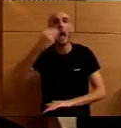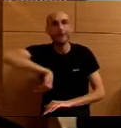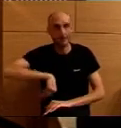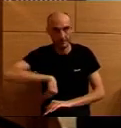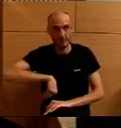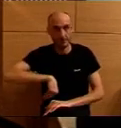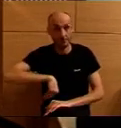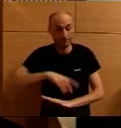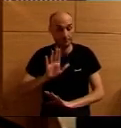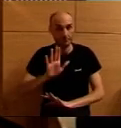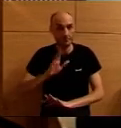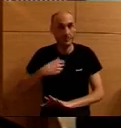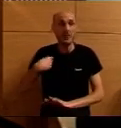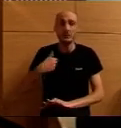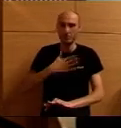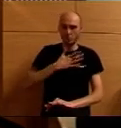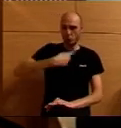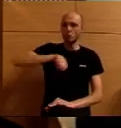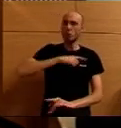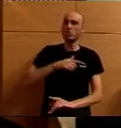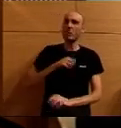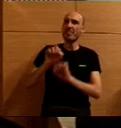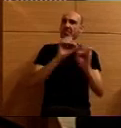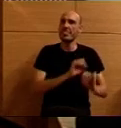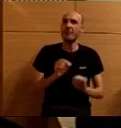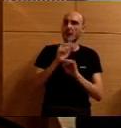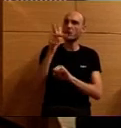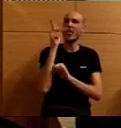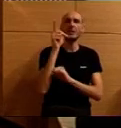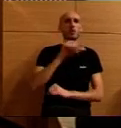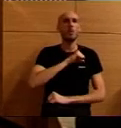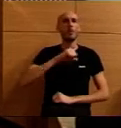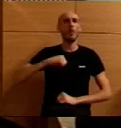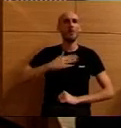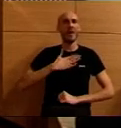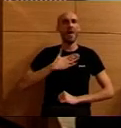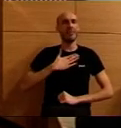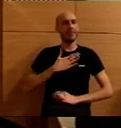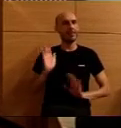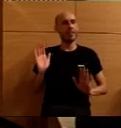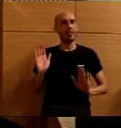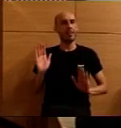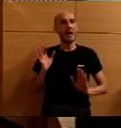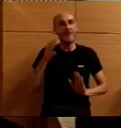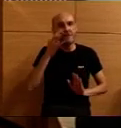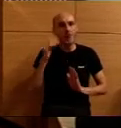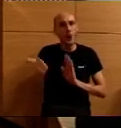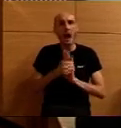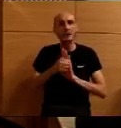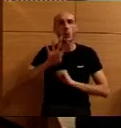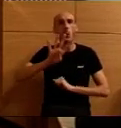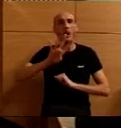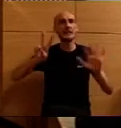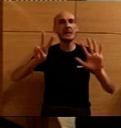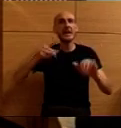la propiedad privada, claro que lo respetamos y lo defendemos, pero el 47, que dice literalmente